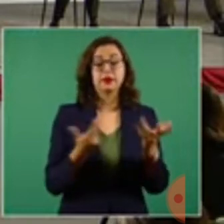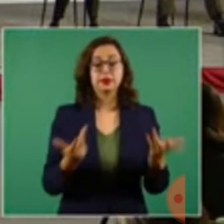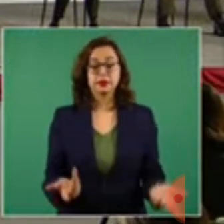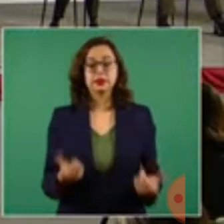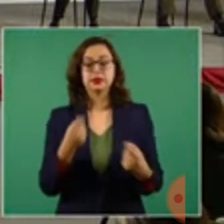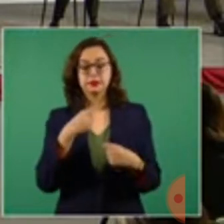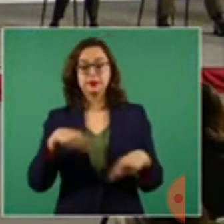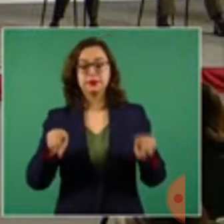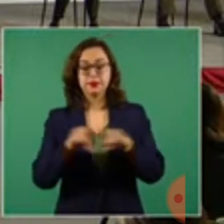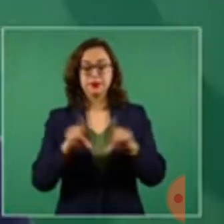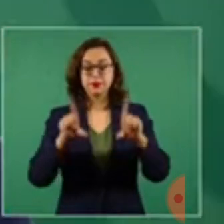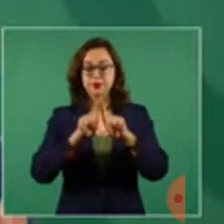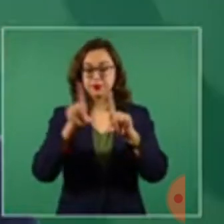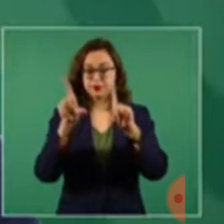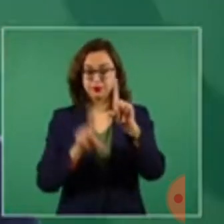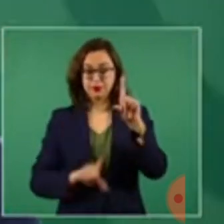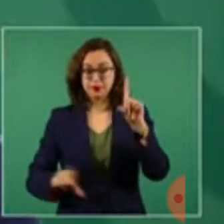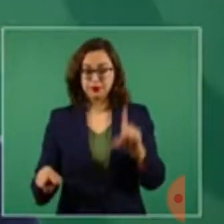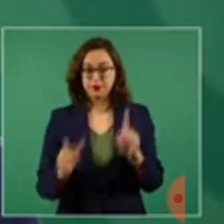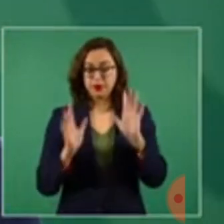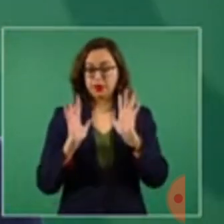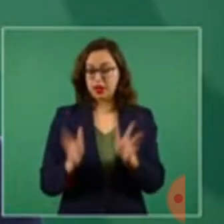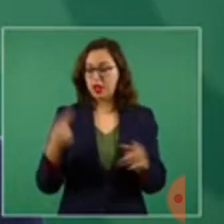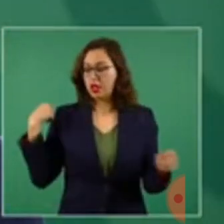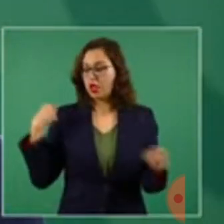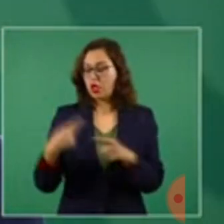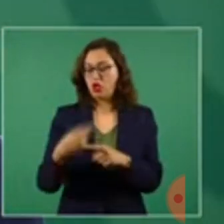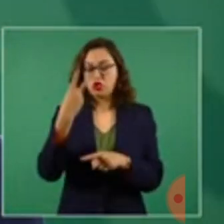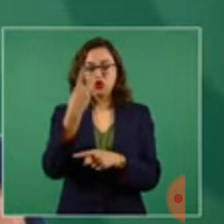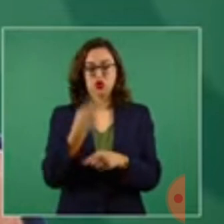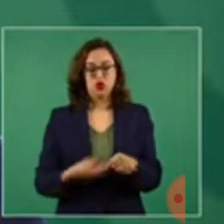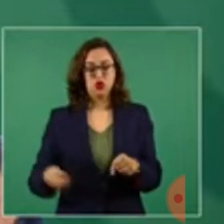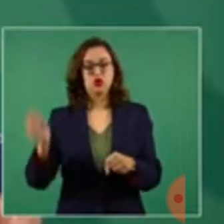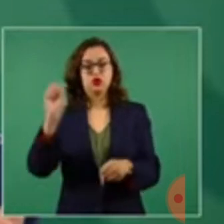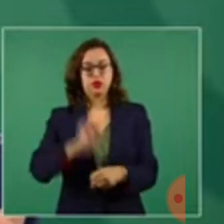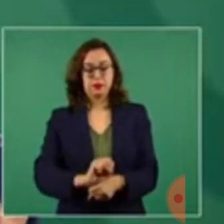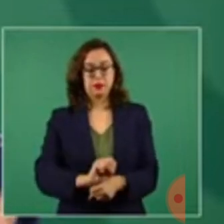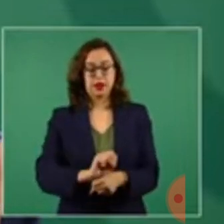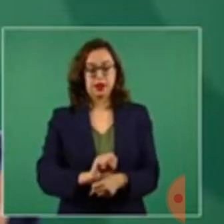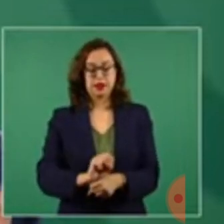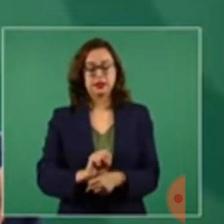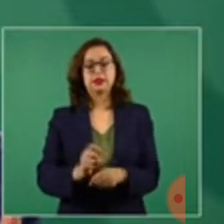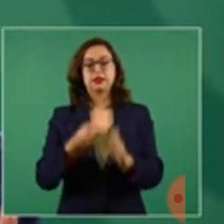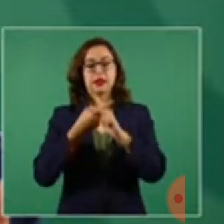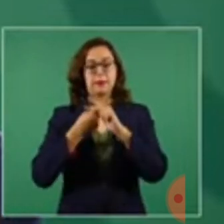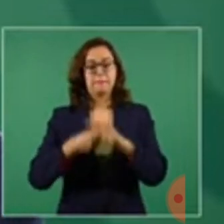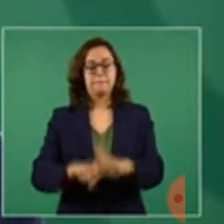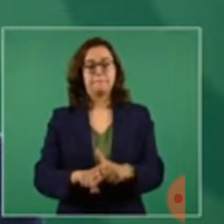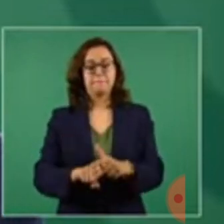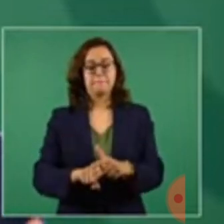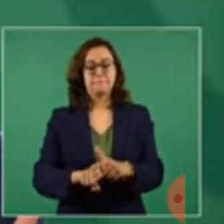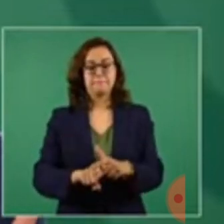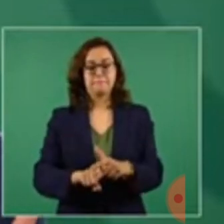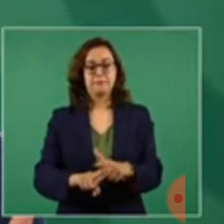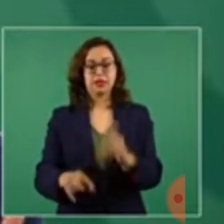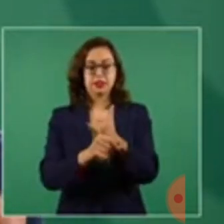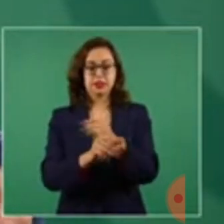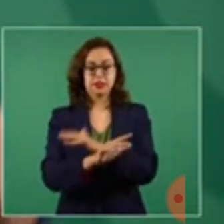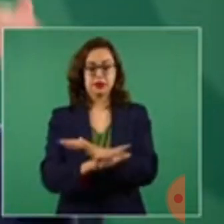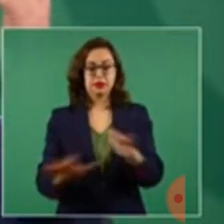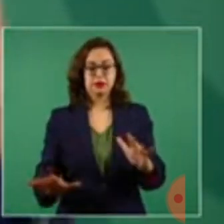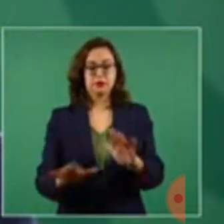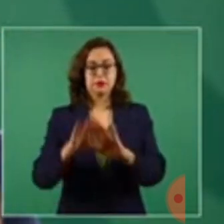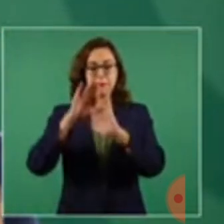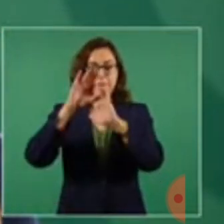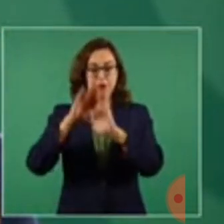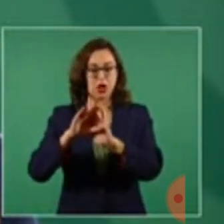ya empieza a verse semanas, esta es la segunda semana consecutiva, que abrimos la semana de información